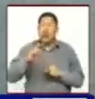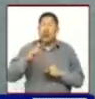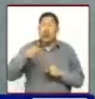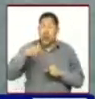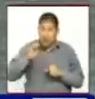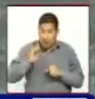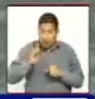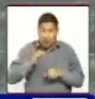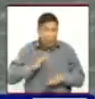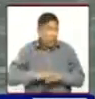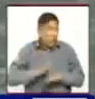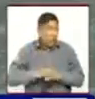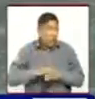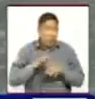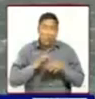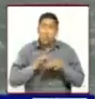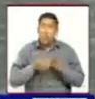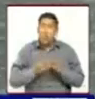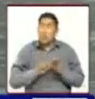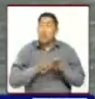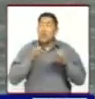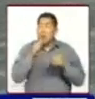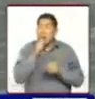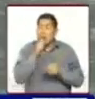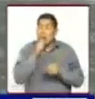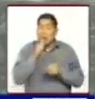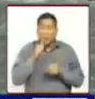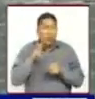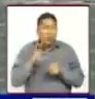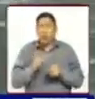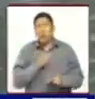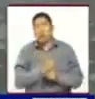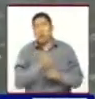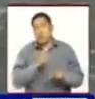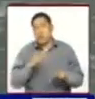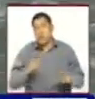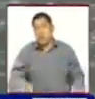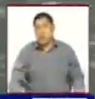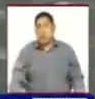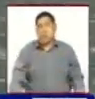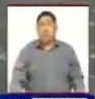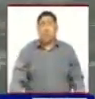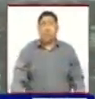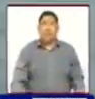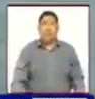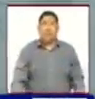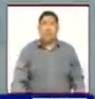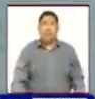consideró que las sugerencias de racionamiento de agua no son correctas.